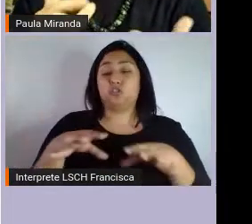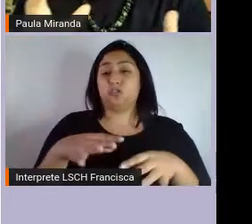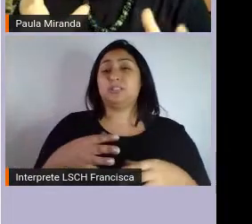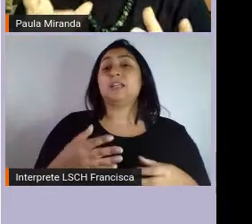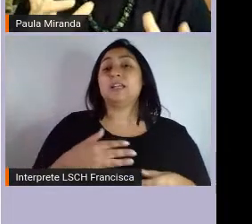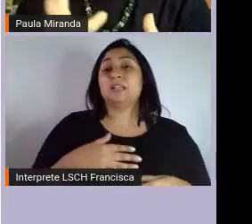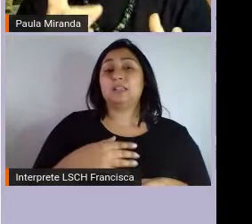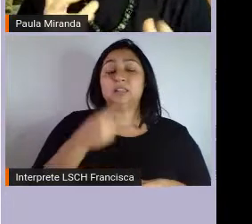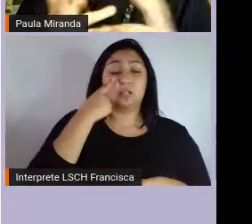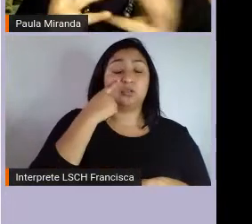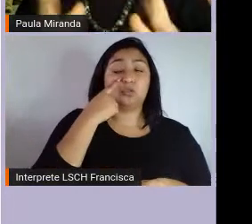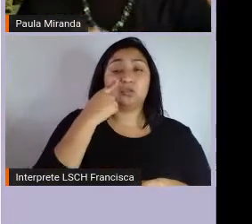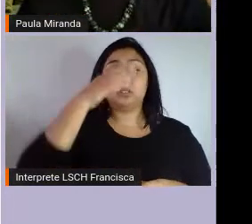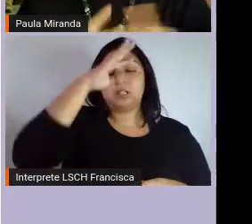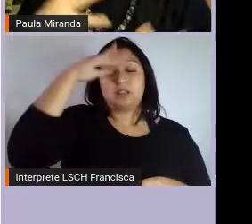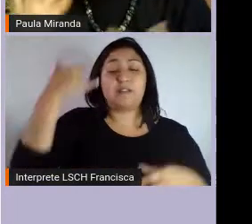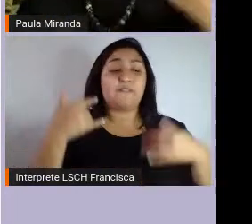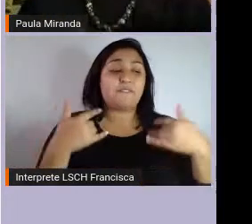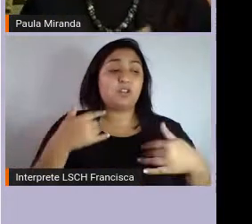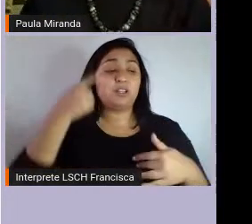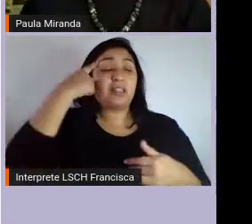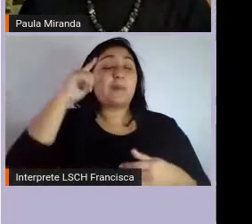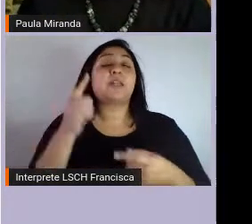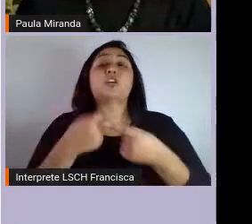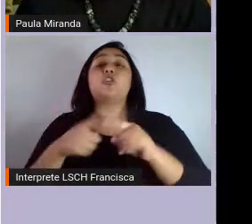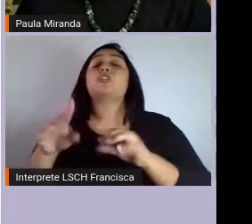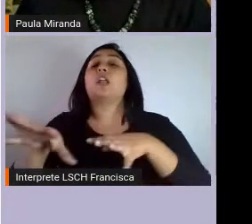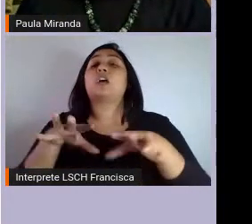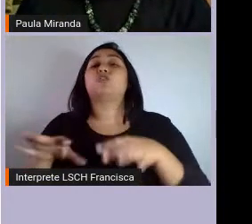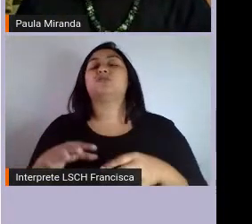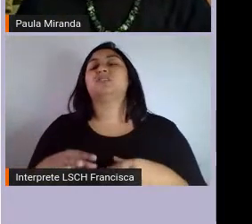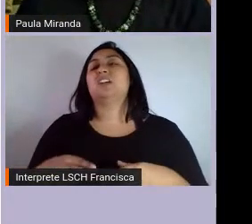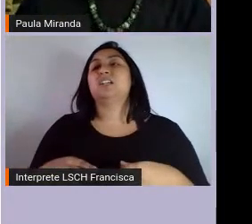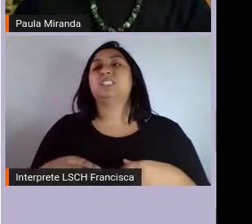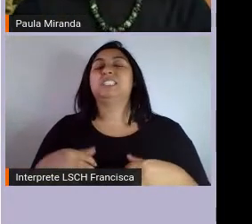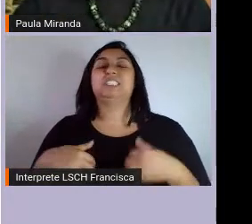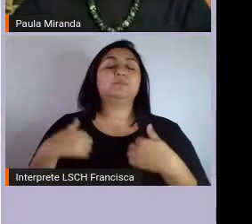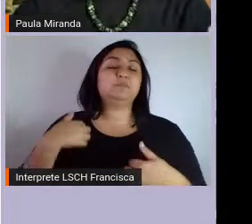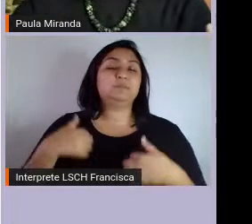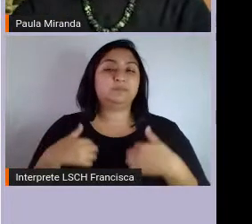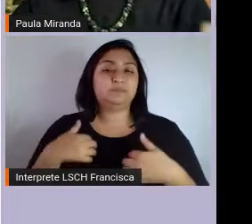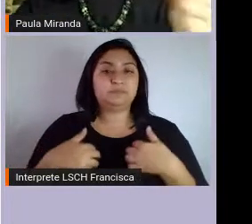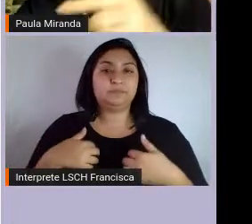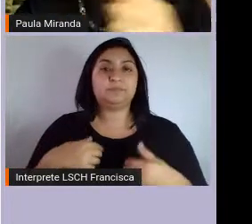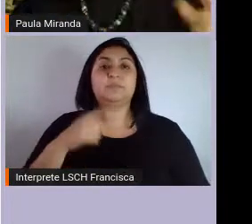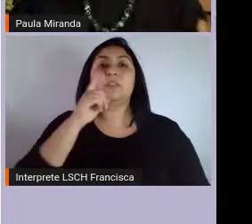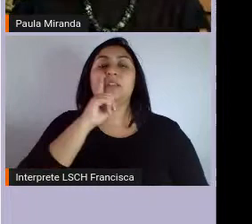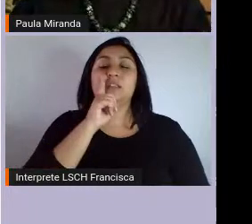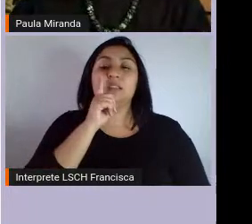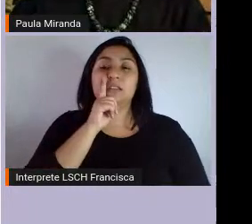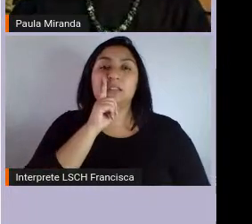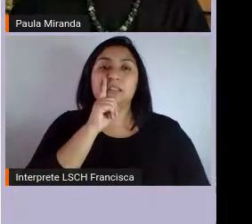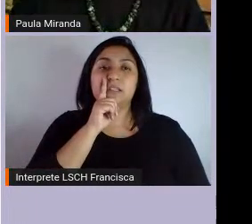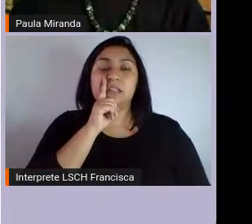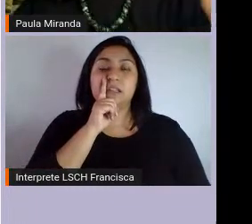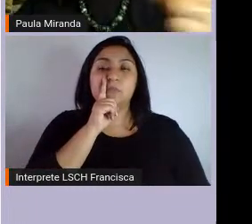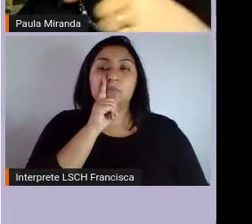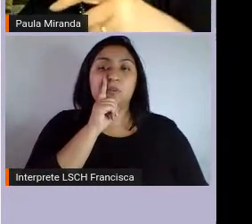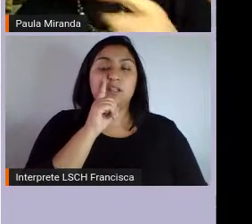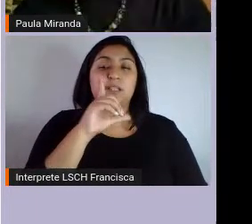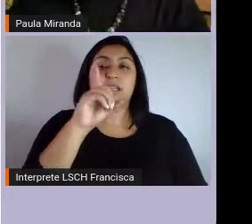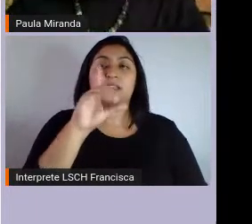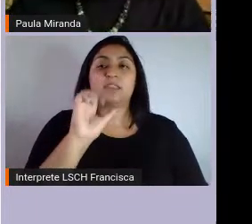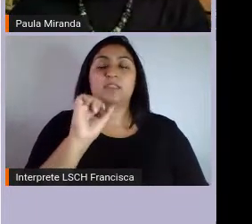que claramente le complican, le molestan. Y sí tenemos aquí entonces este tránsito, esta décima que le sirve